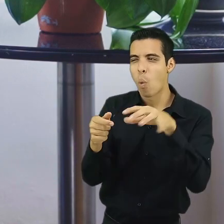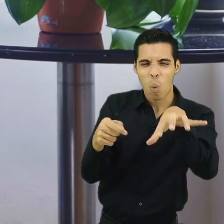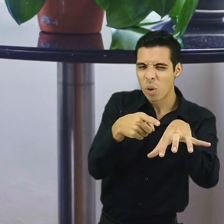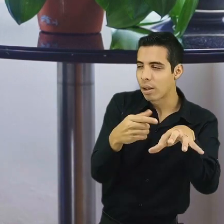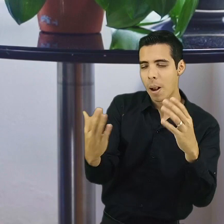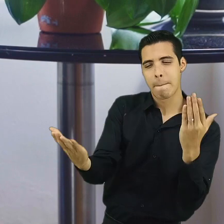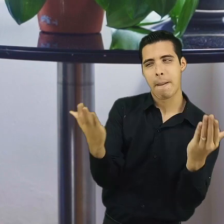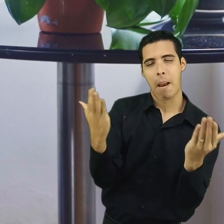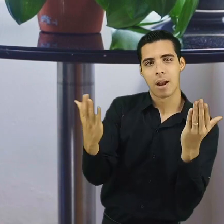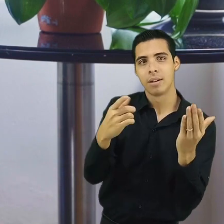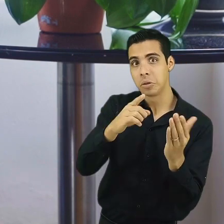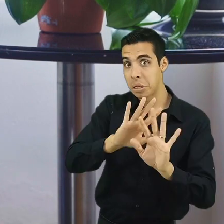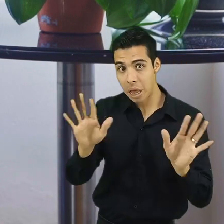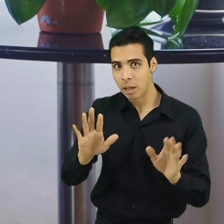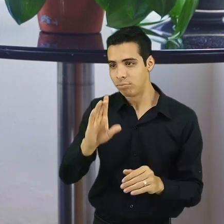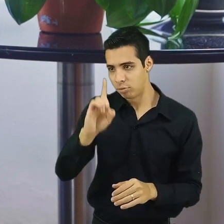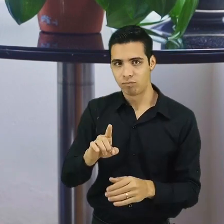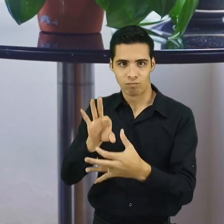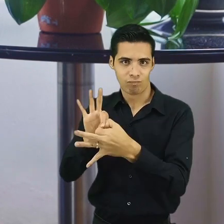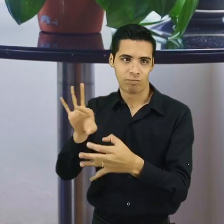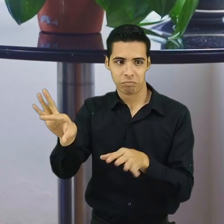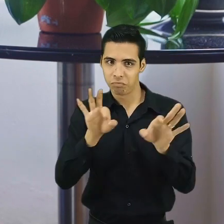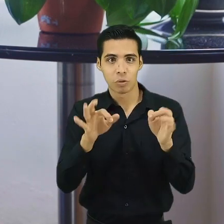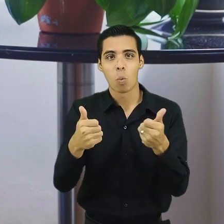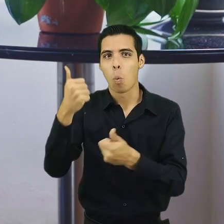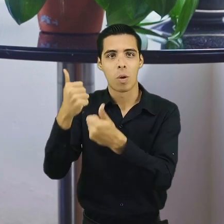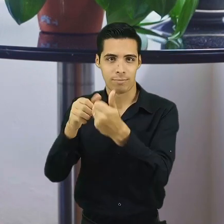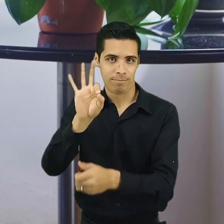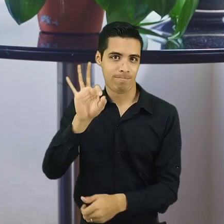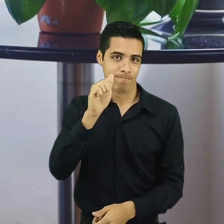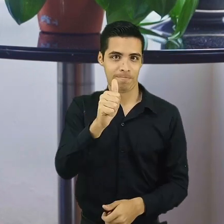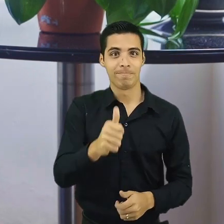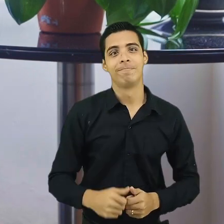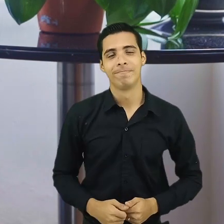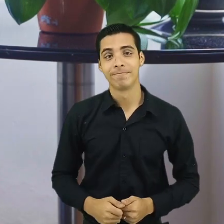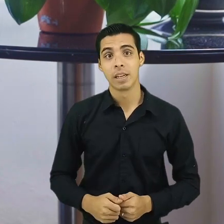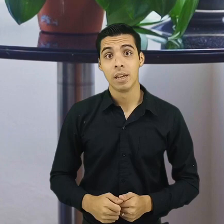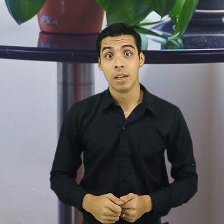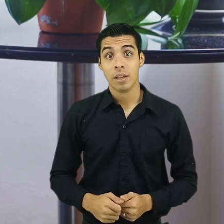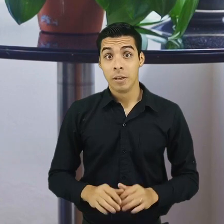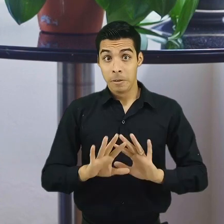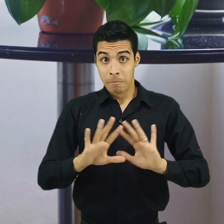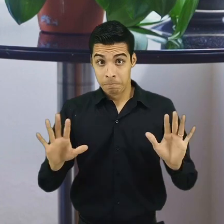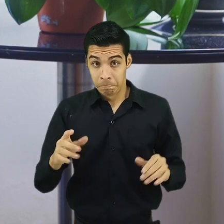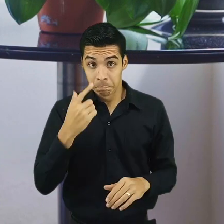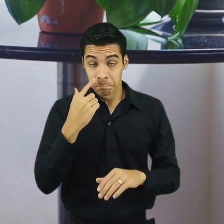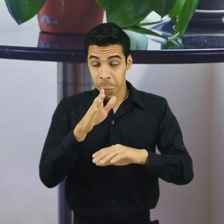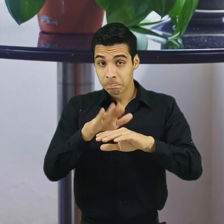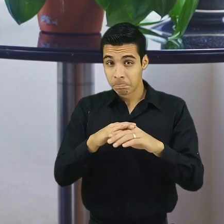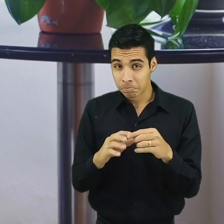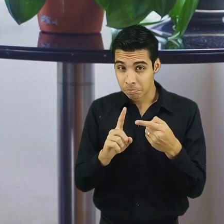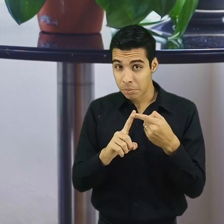el siguiente paso. Por último, las diferentes ventajas a la hora de realizar inversiones en finca raíz es, primero, podría considerarse menos